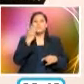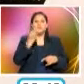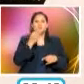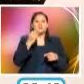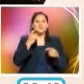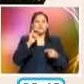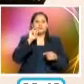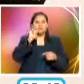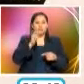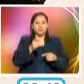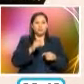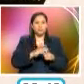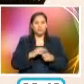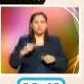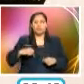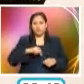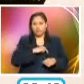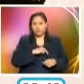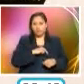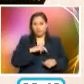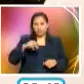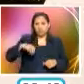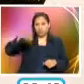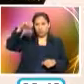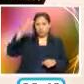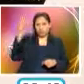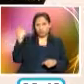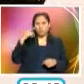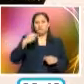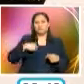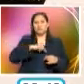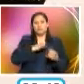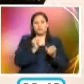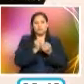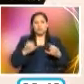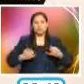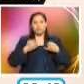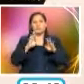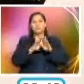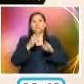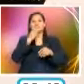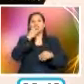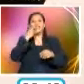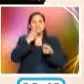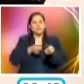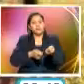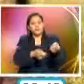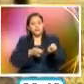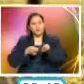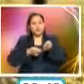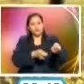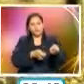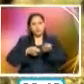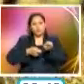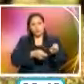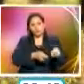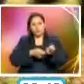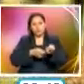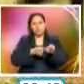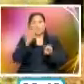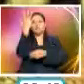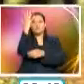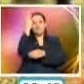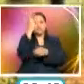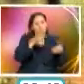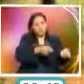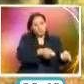los que somos de esa edad, sino de los más jóvenes. Aquí un serrucho sobre el cual está proyectando un video, ve qué